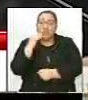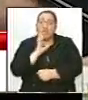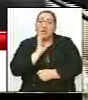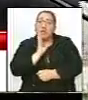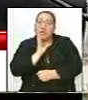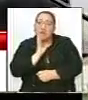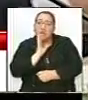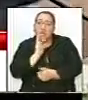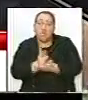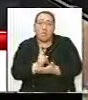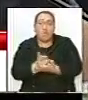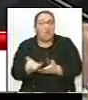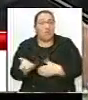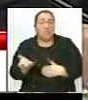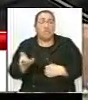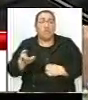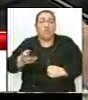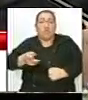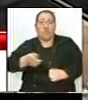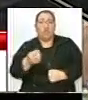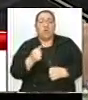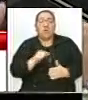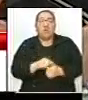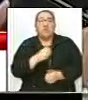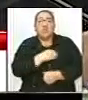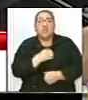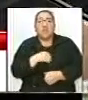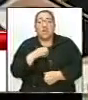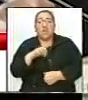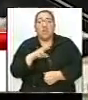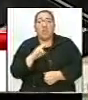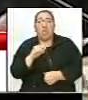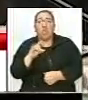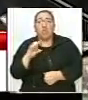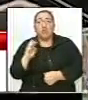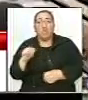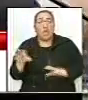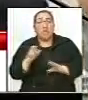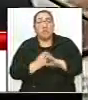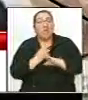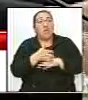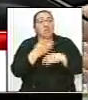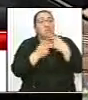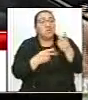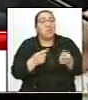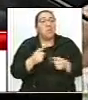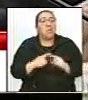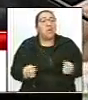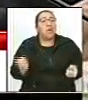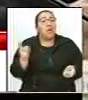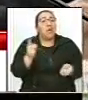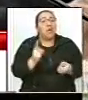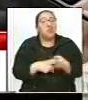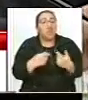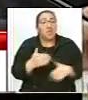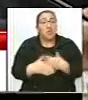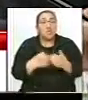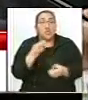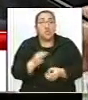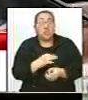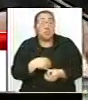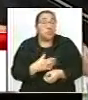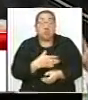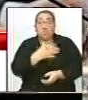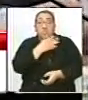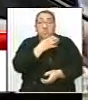el ministro de la producción del momento hizo una visita, pero no sabemos hasta dónde se puede haber avanzado, señor presidente.